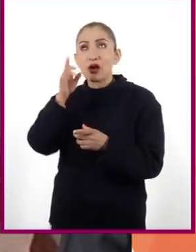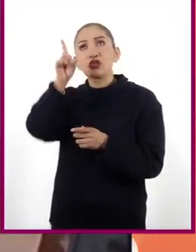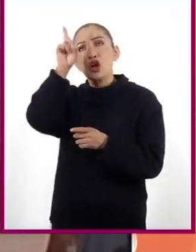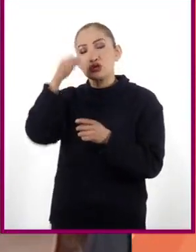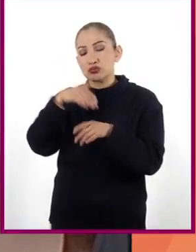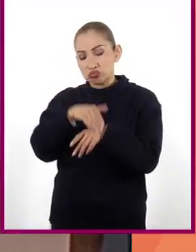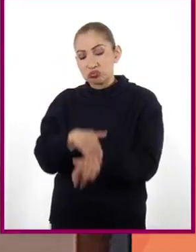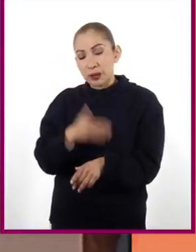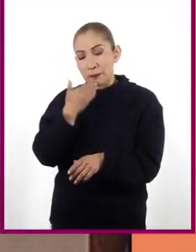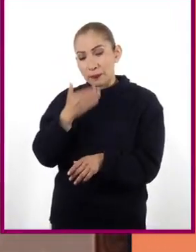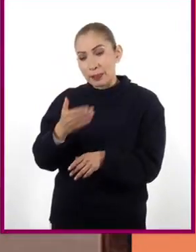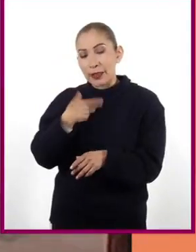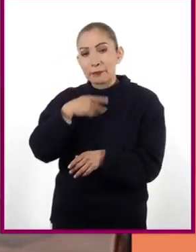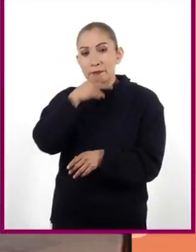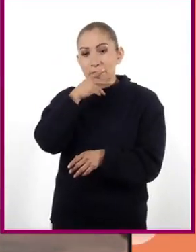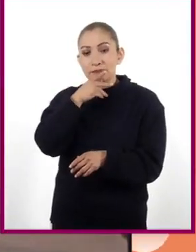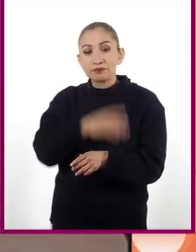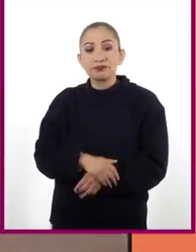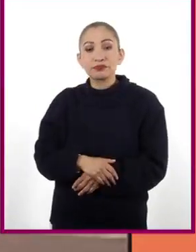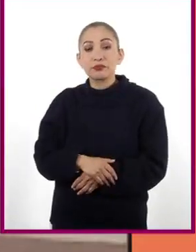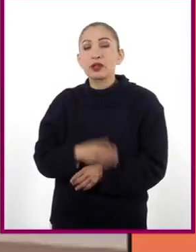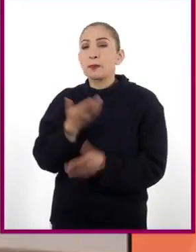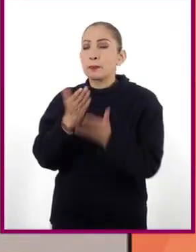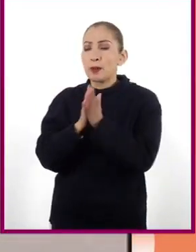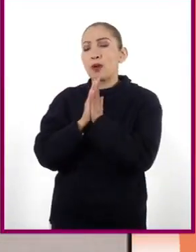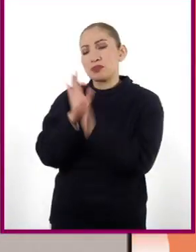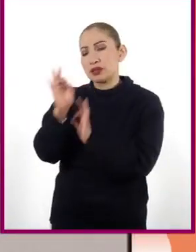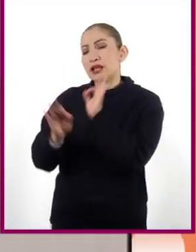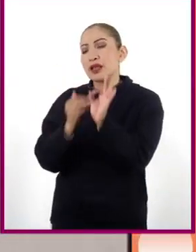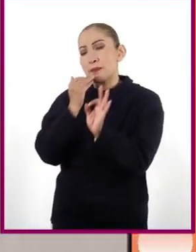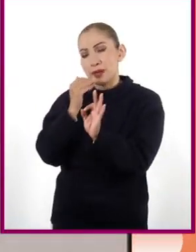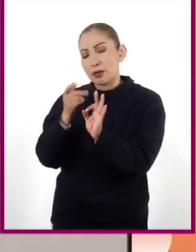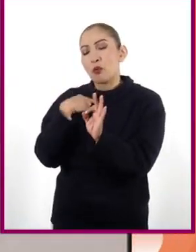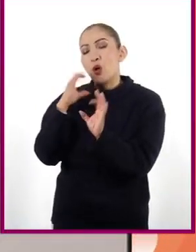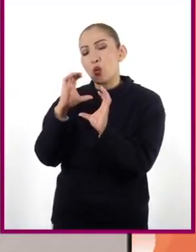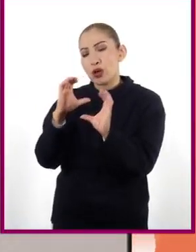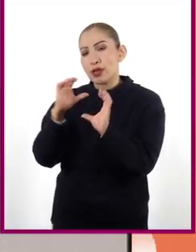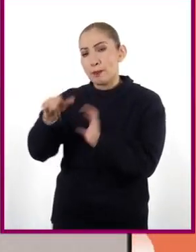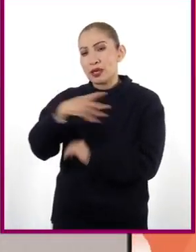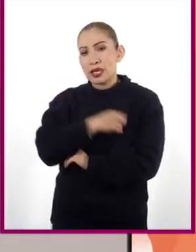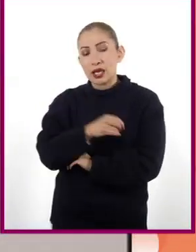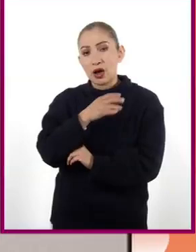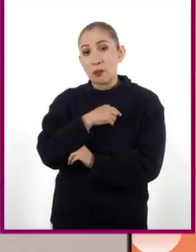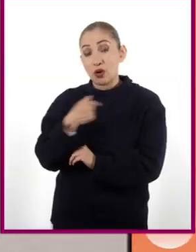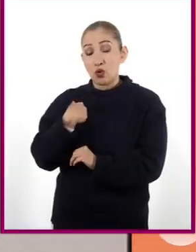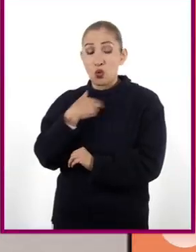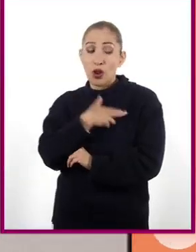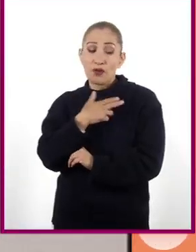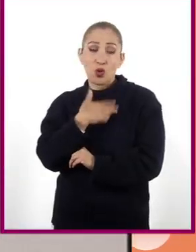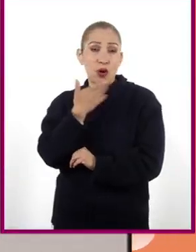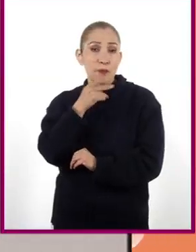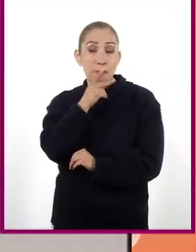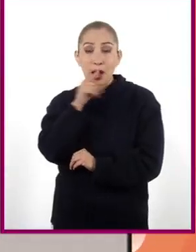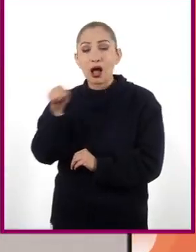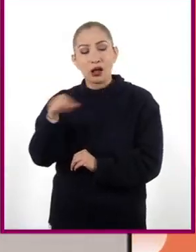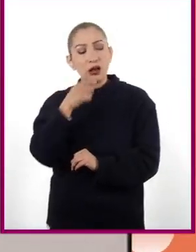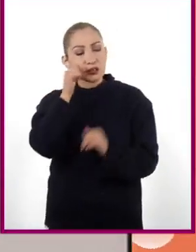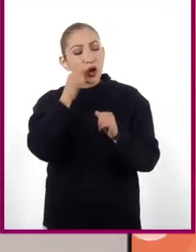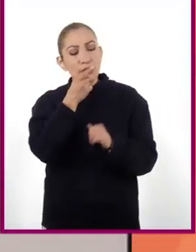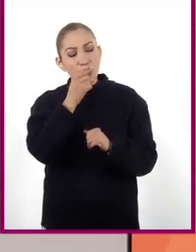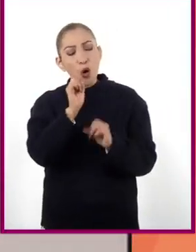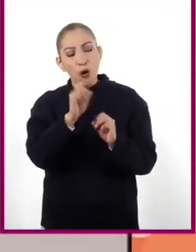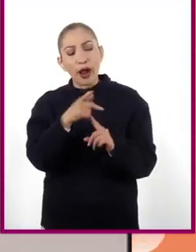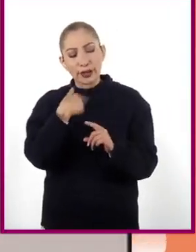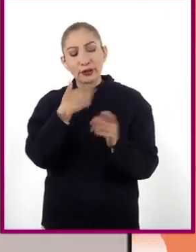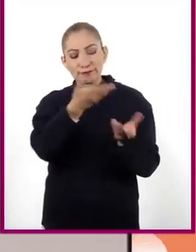Dios no saldría peor hombre que mi padre, y que le rogaba me tratase bien y mirase por mí, pues era huérfano. Él respondió que así lo haría